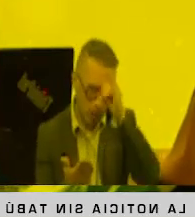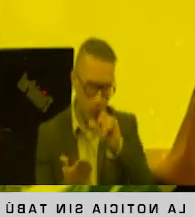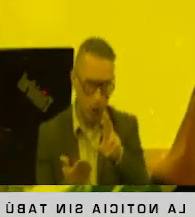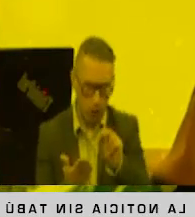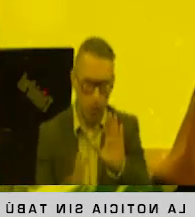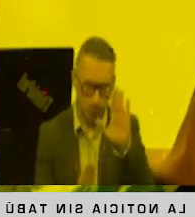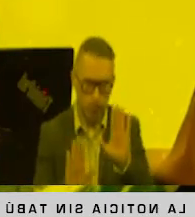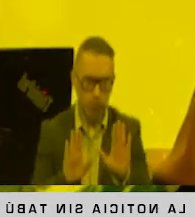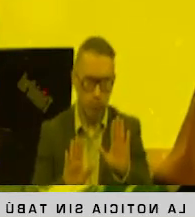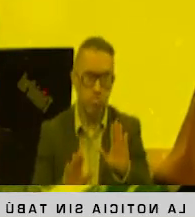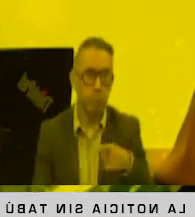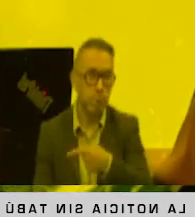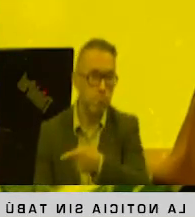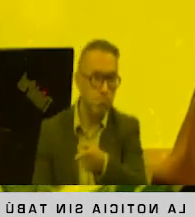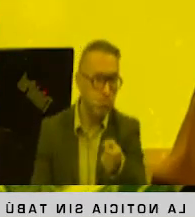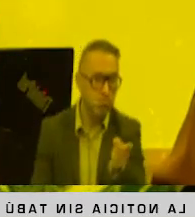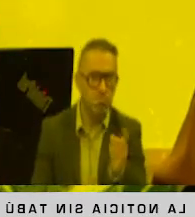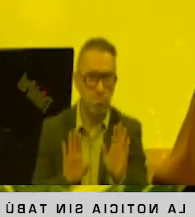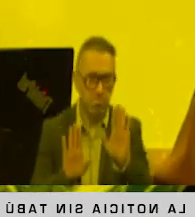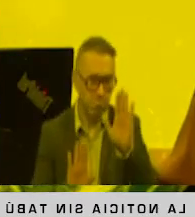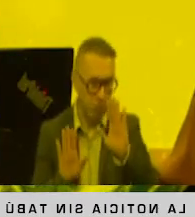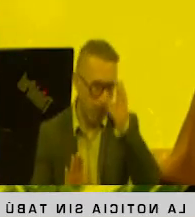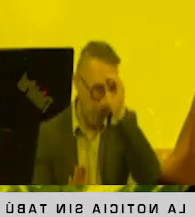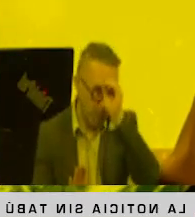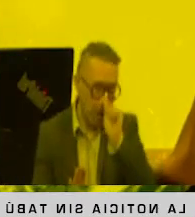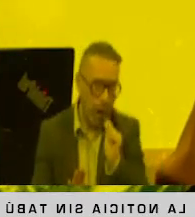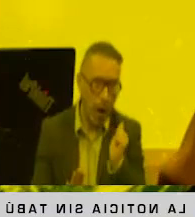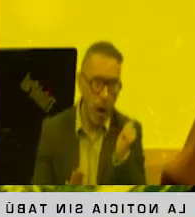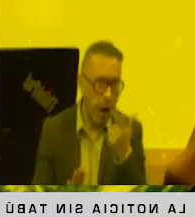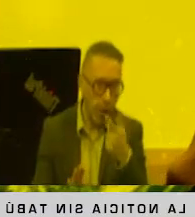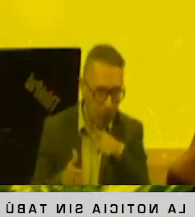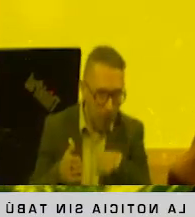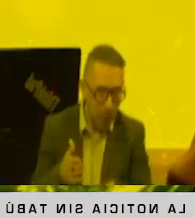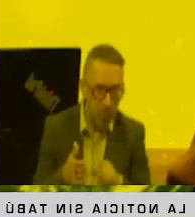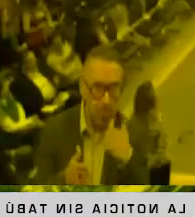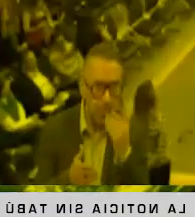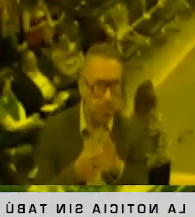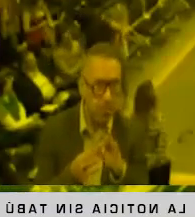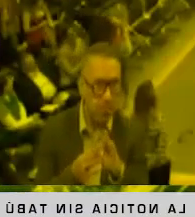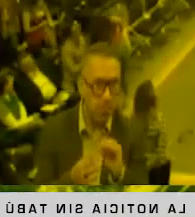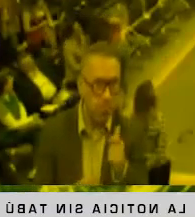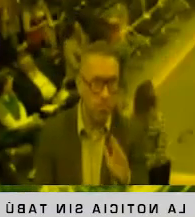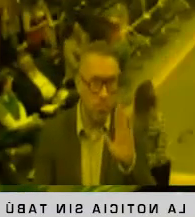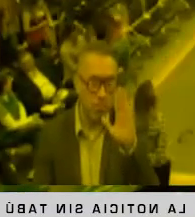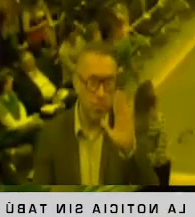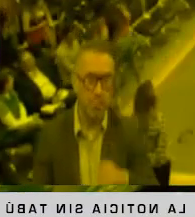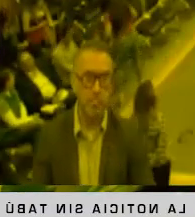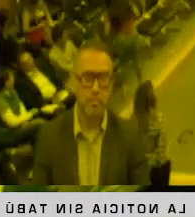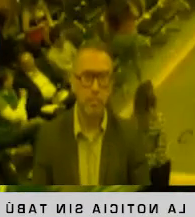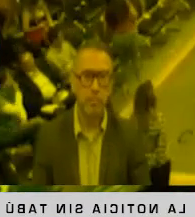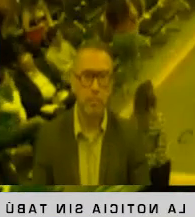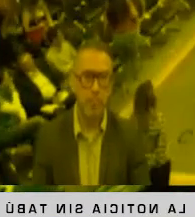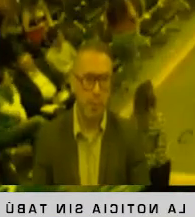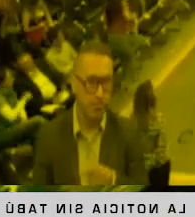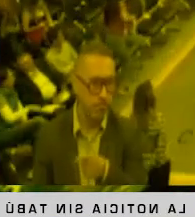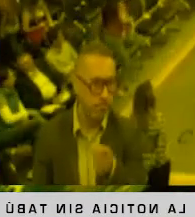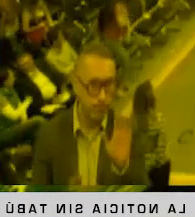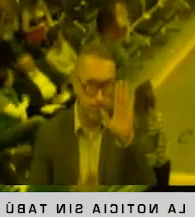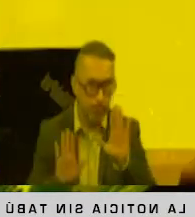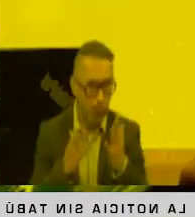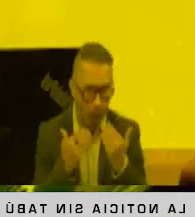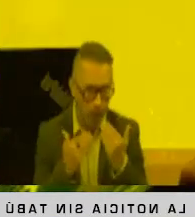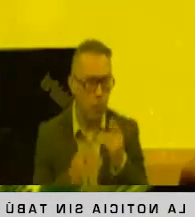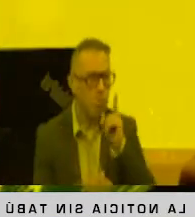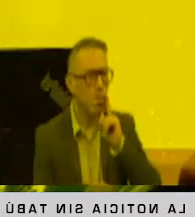pero no nos extrañe esta figura siempre ha existido en en el instituto siempre se ha utilizado porque es el mecanismo para salvaguardar las